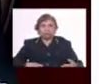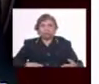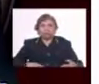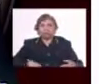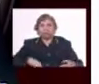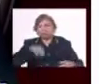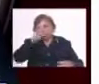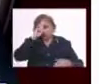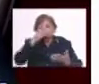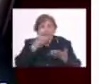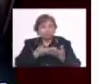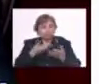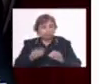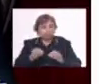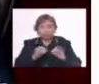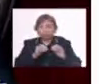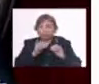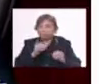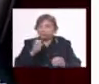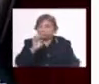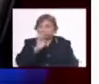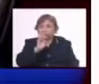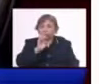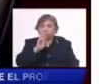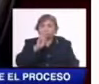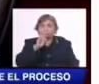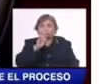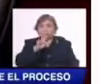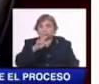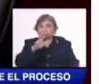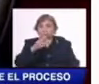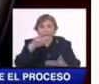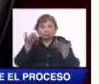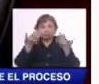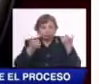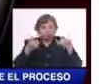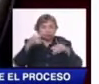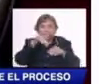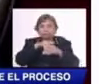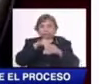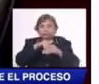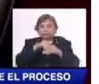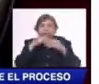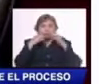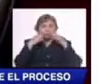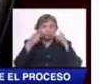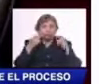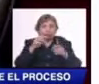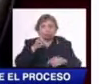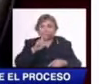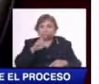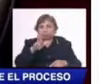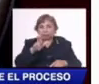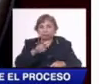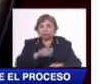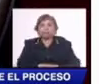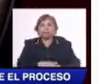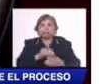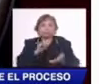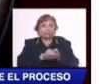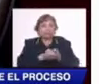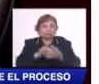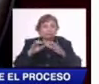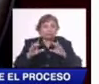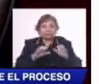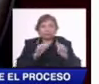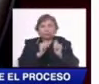en funciones a enero de 2023, convoca a elecciones generales complementarias 2023, que se llevarán a